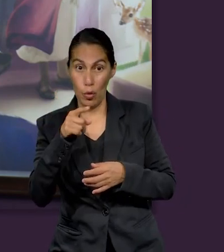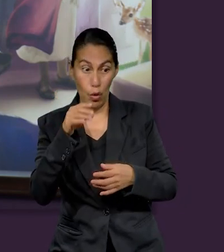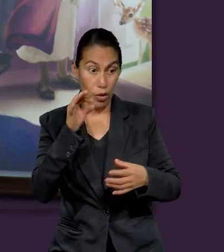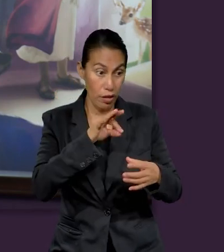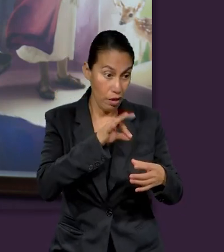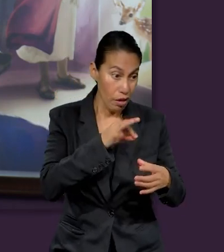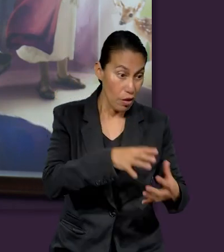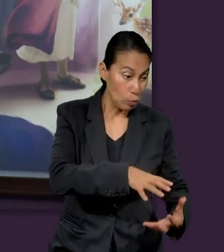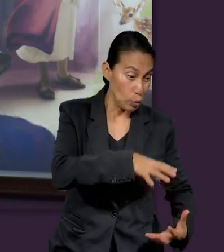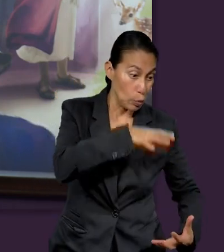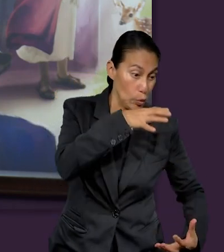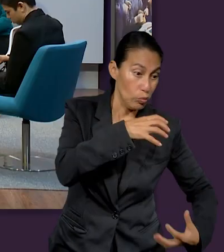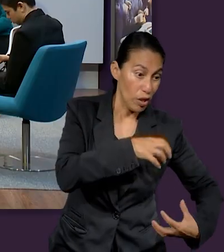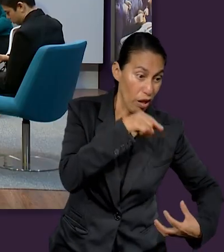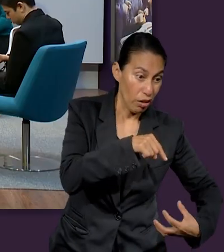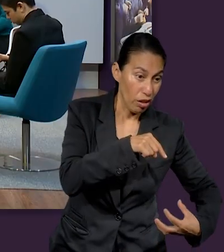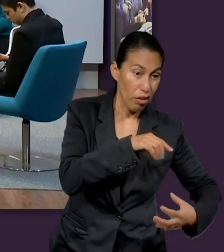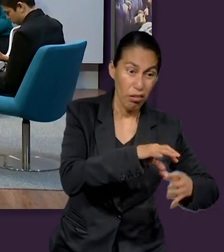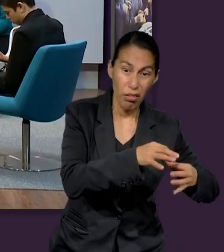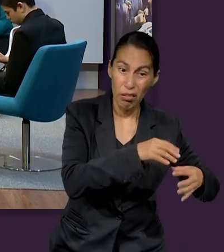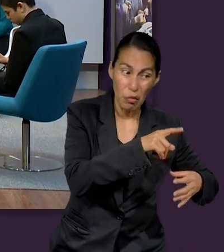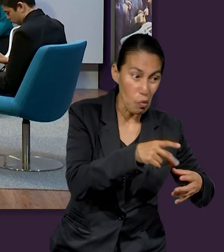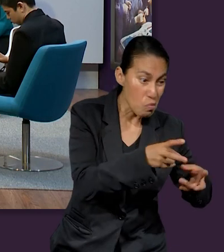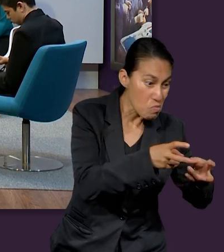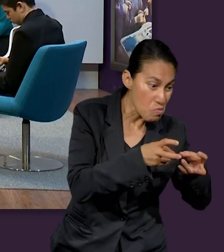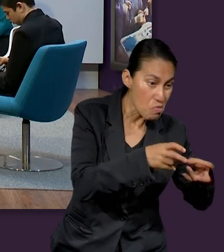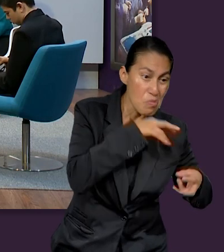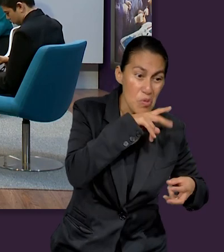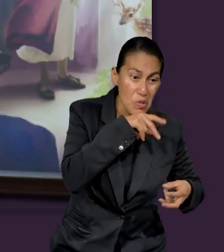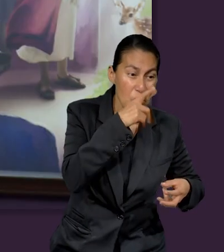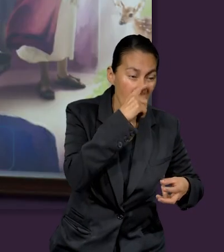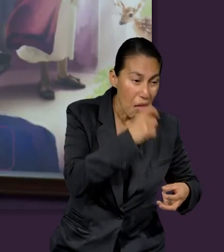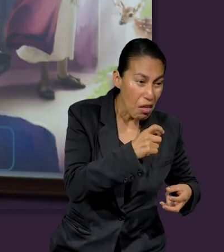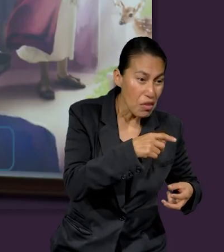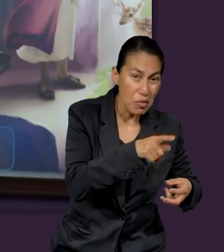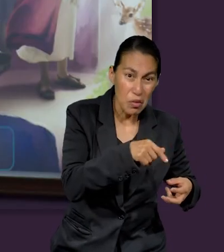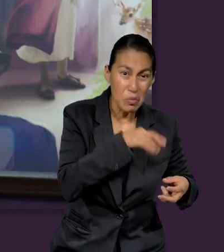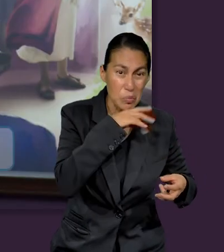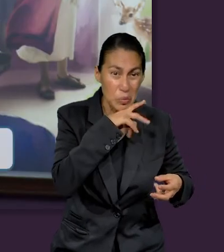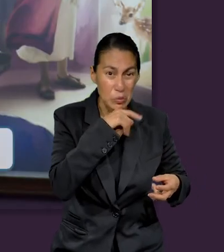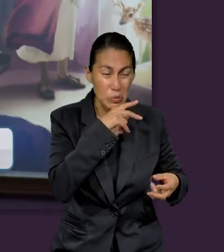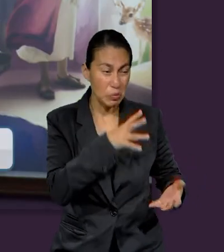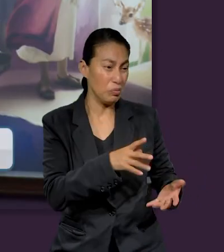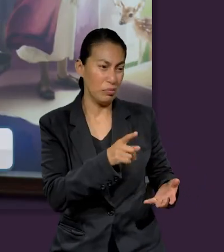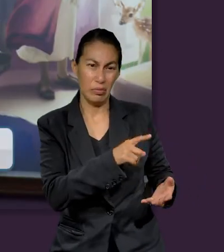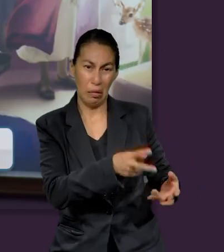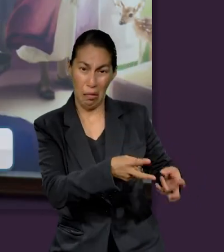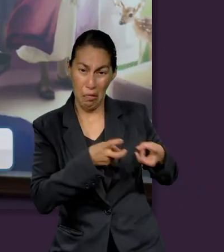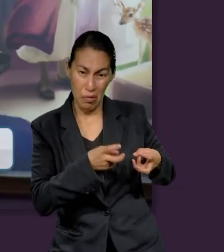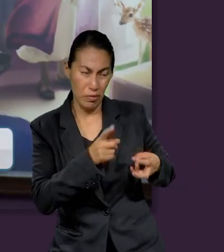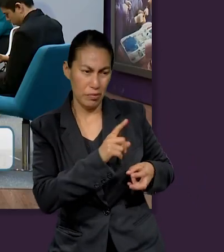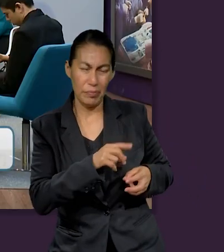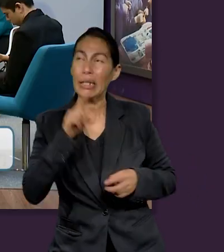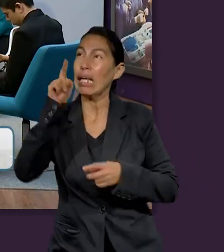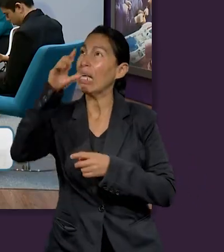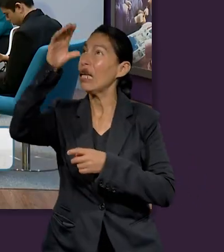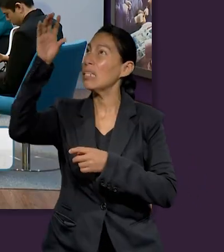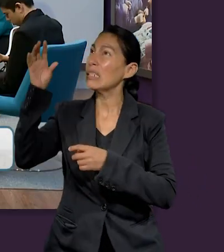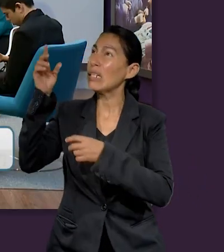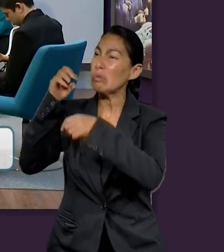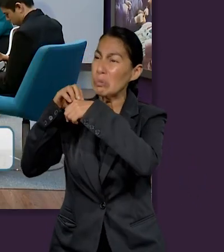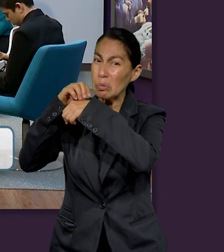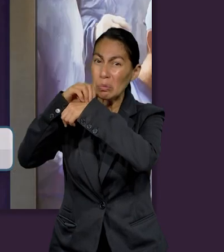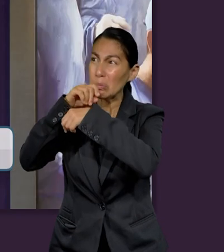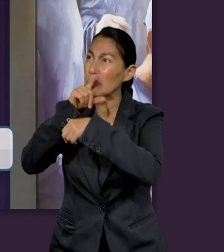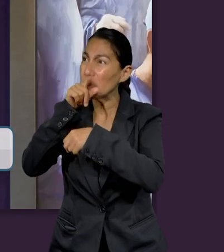del 19 al 21 dice no os hagáis tesoros en la tierra donde la polilla y el moho destruye y donde ladrones entran